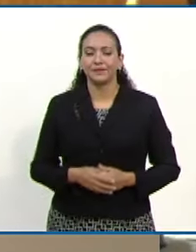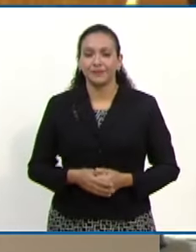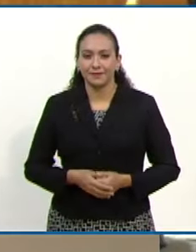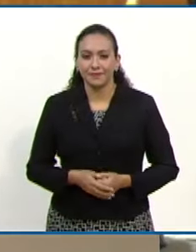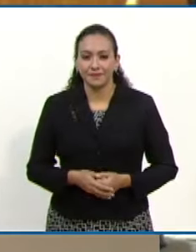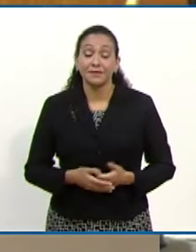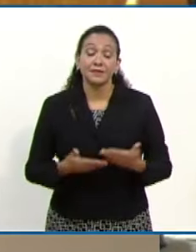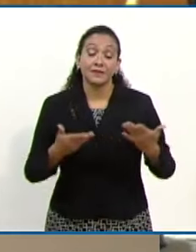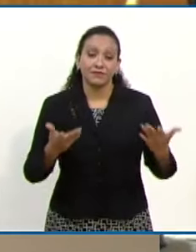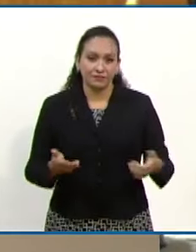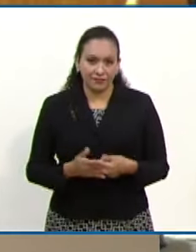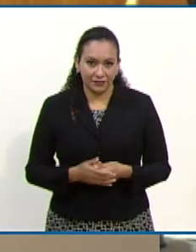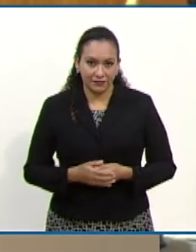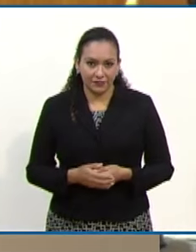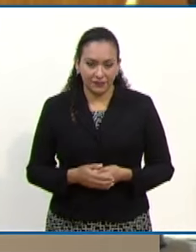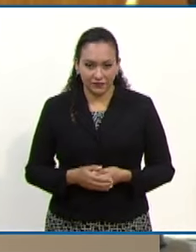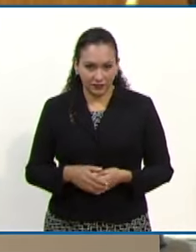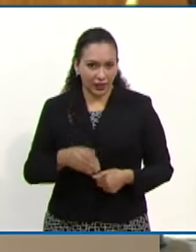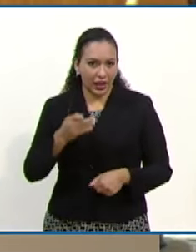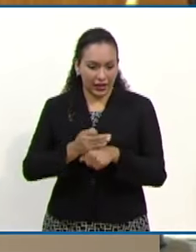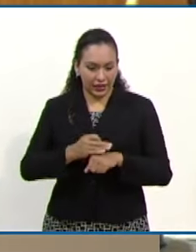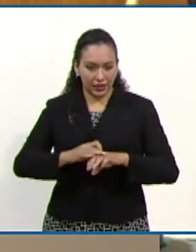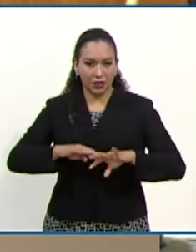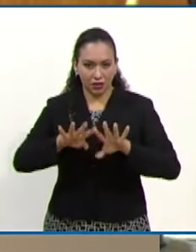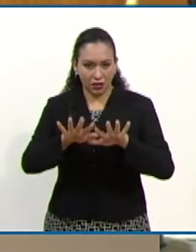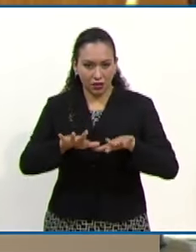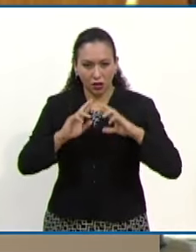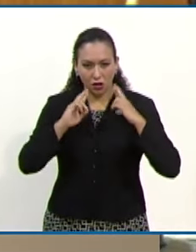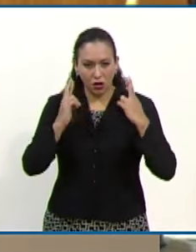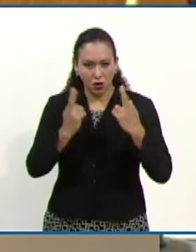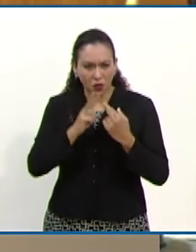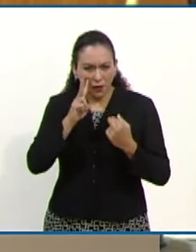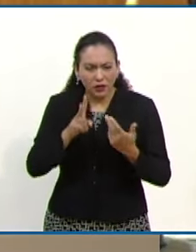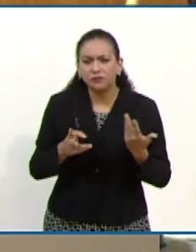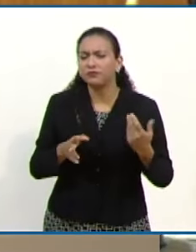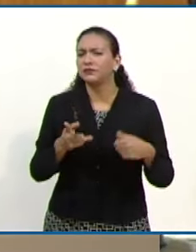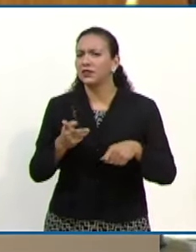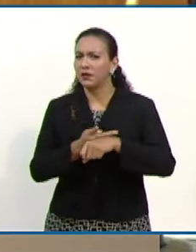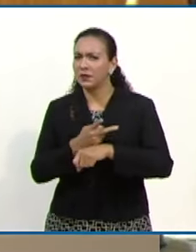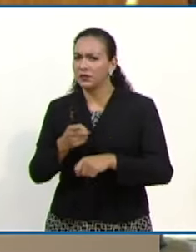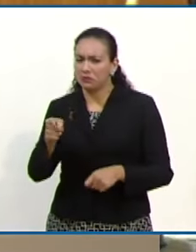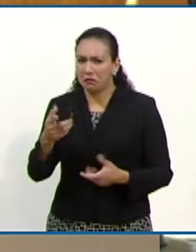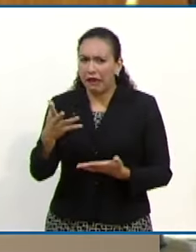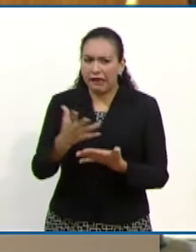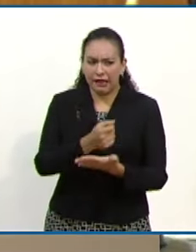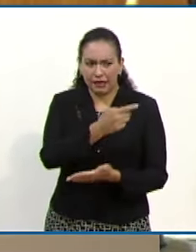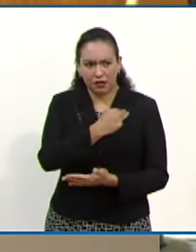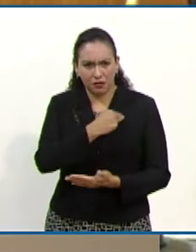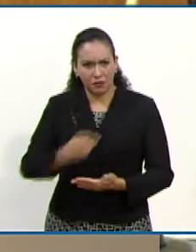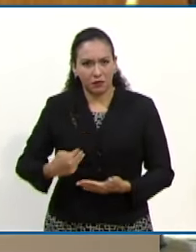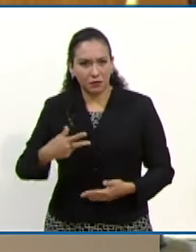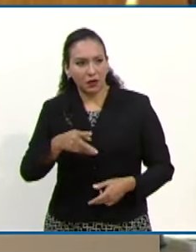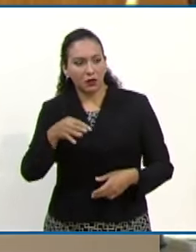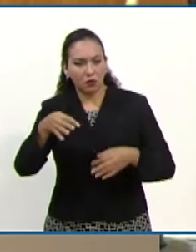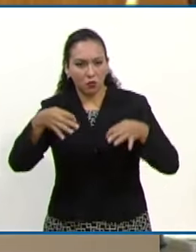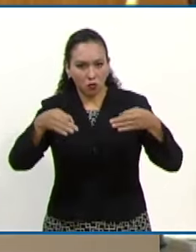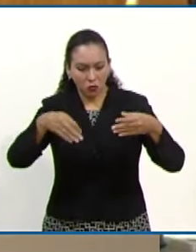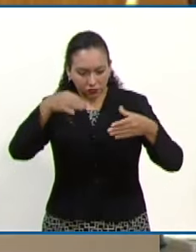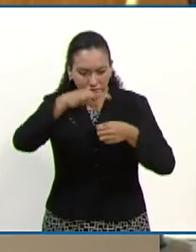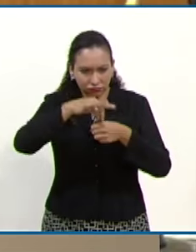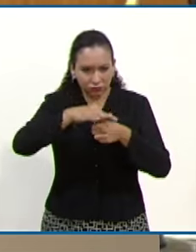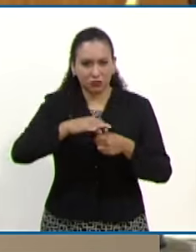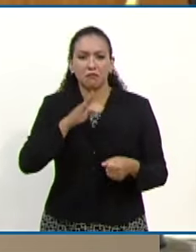Por tanto, para que esta sala regional pudiera analizar el posible grado de afectación producido por la resolución interlocutoria impugnada, era